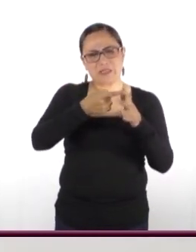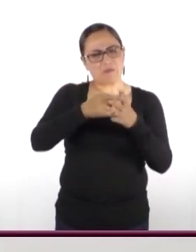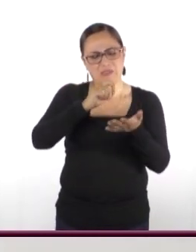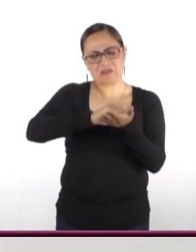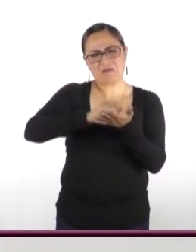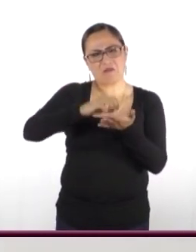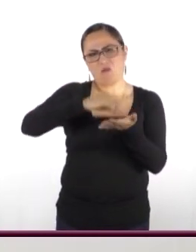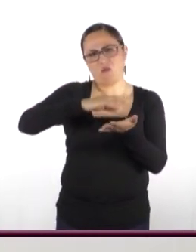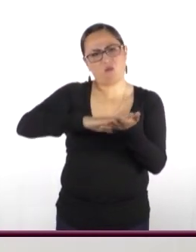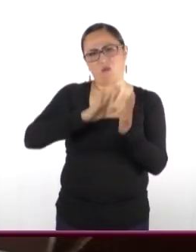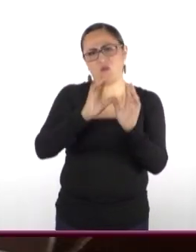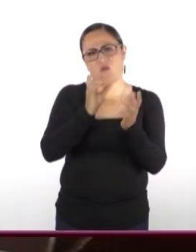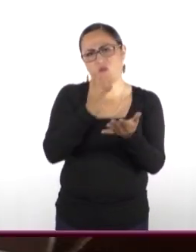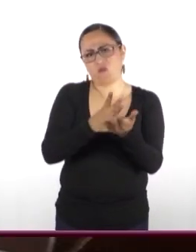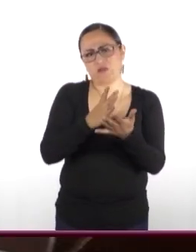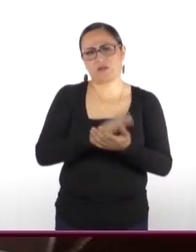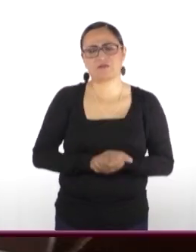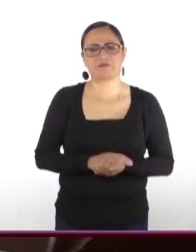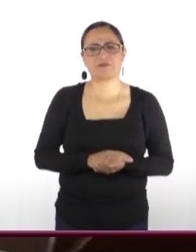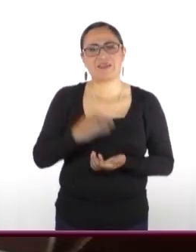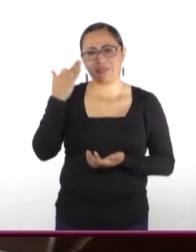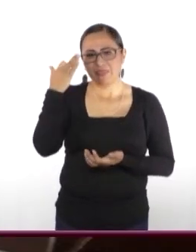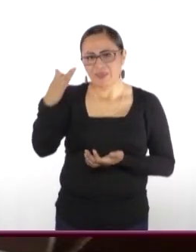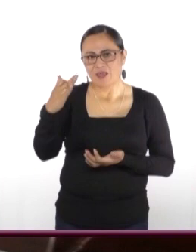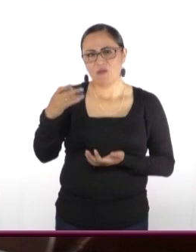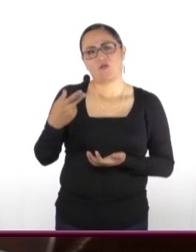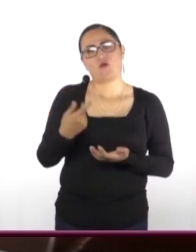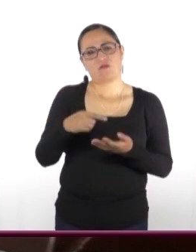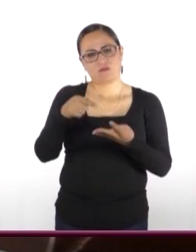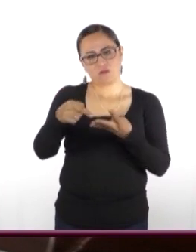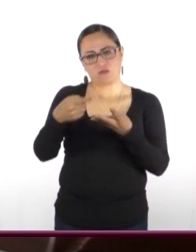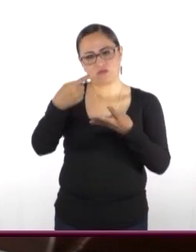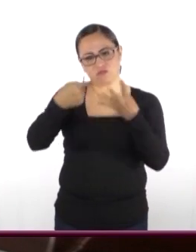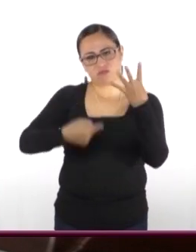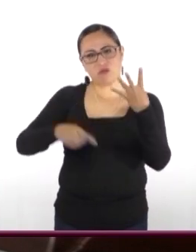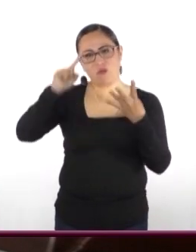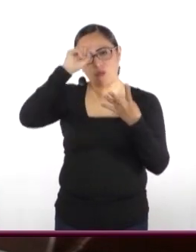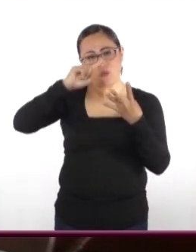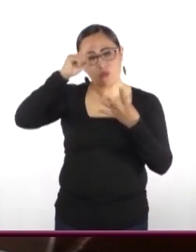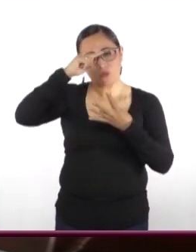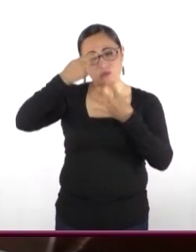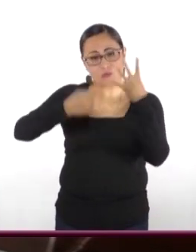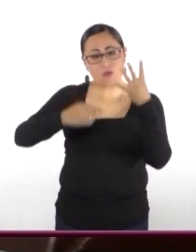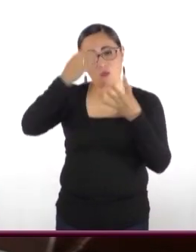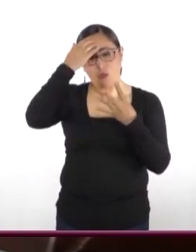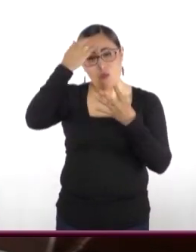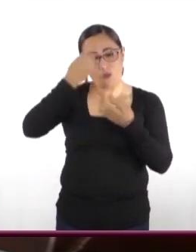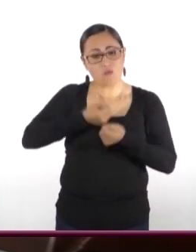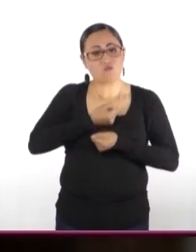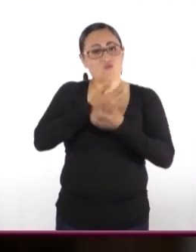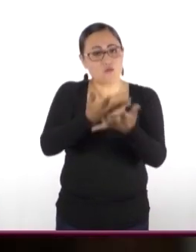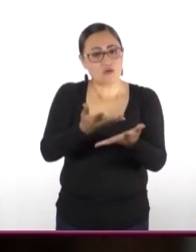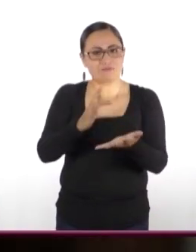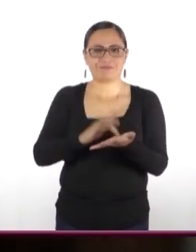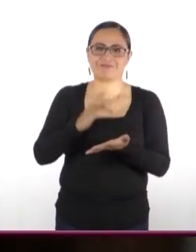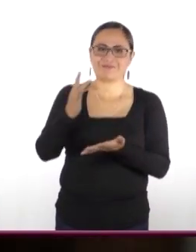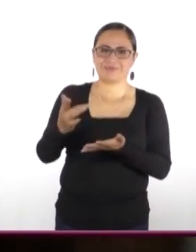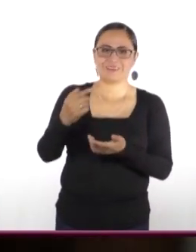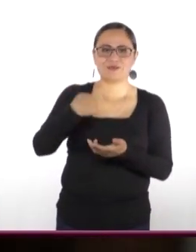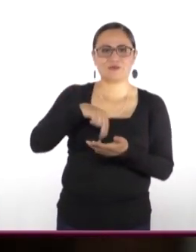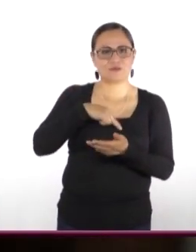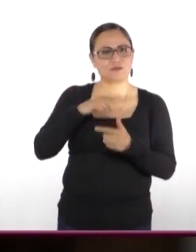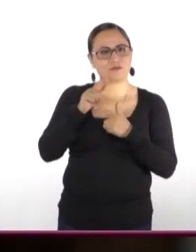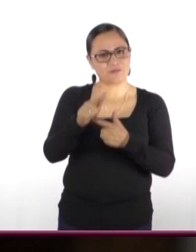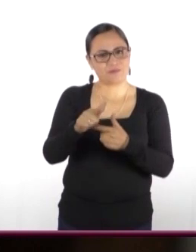dimensiones, pero matemáticamente. Muchísimas gracias por tu tiempo, muchísimas gracias por todo lo que nos compartes, que es tan interesante, y